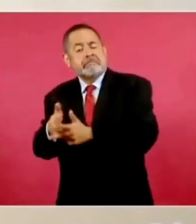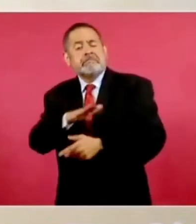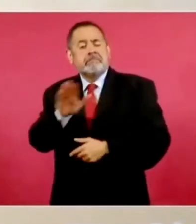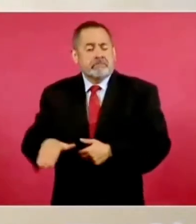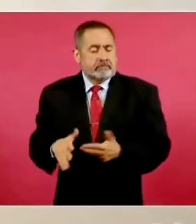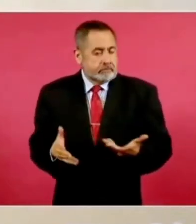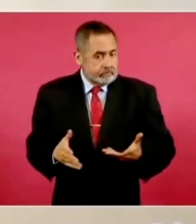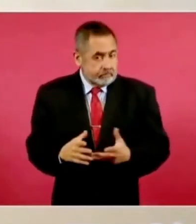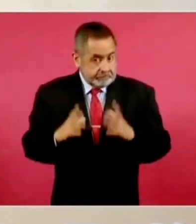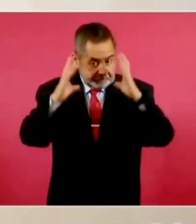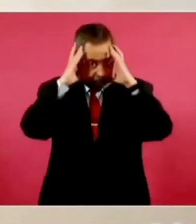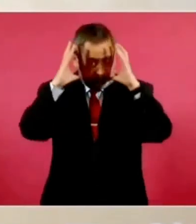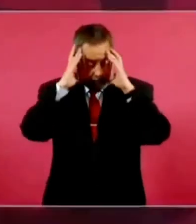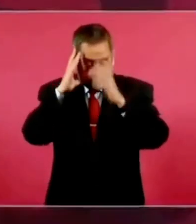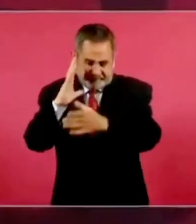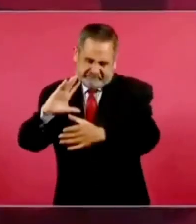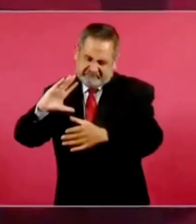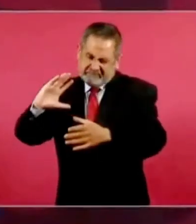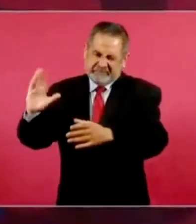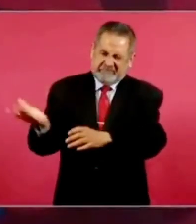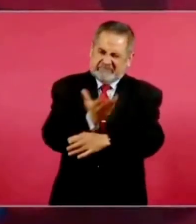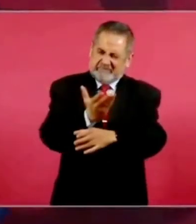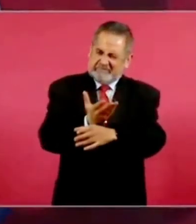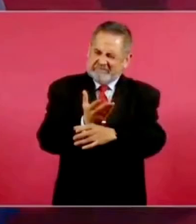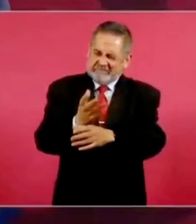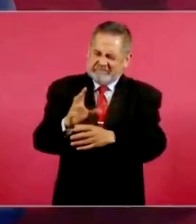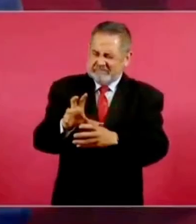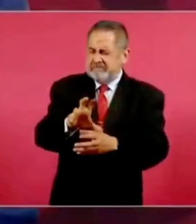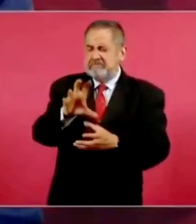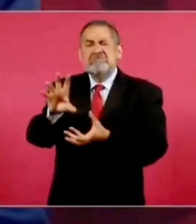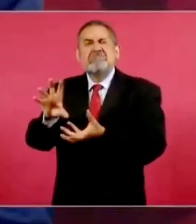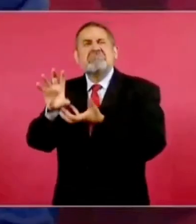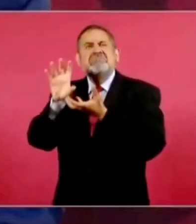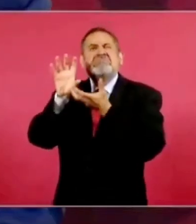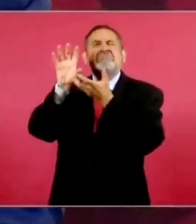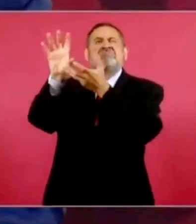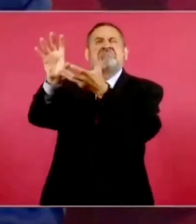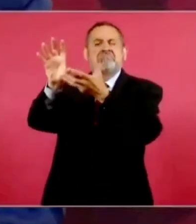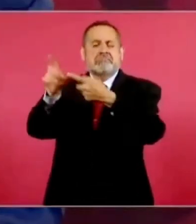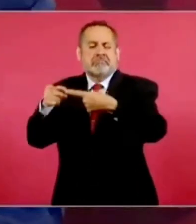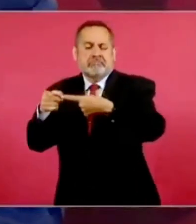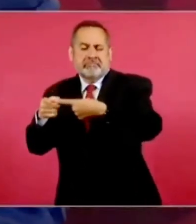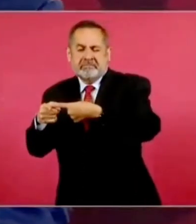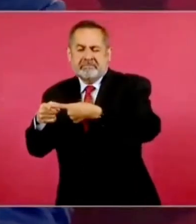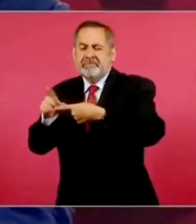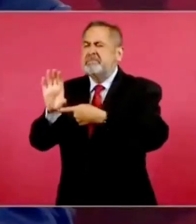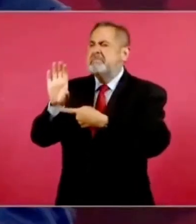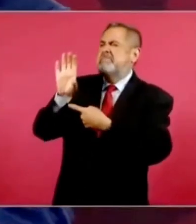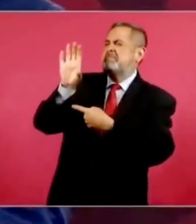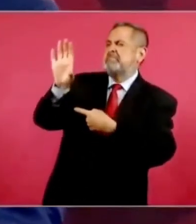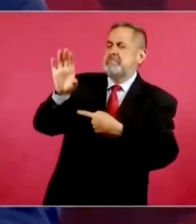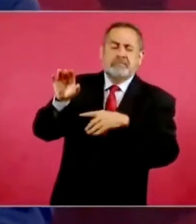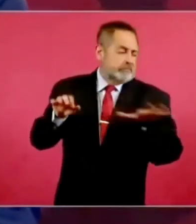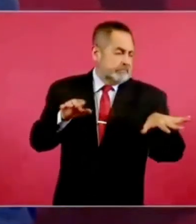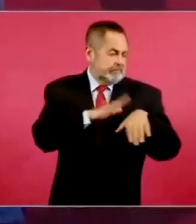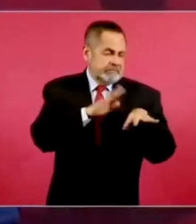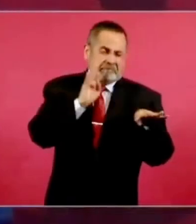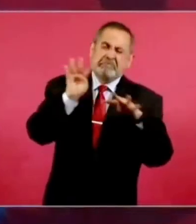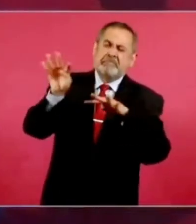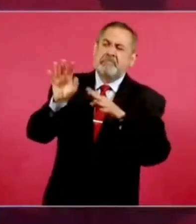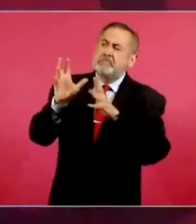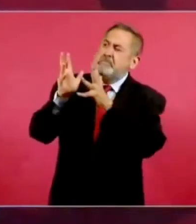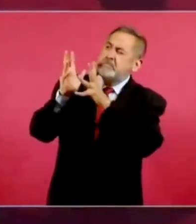Le cortan la cabeza y le exhiben como escarmiento por más de